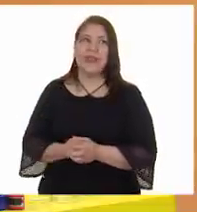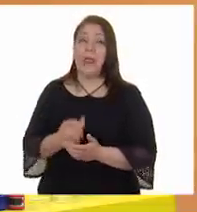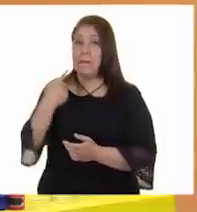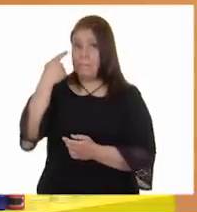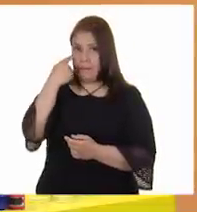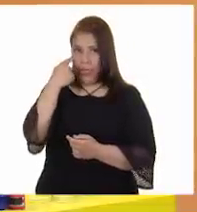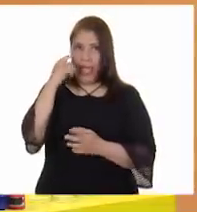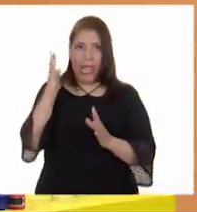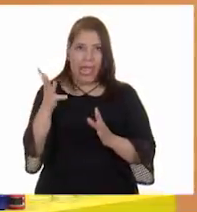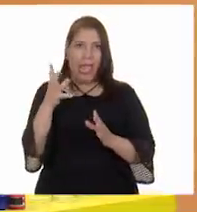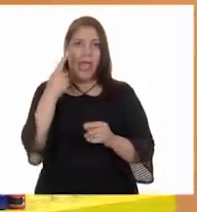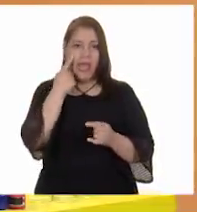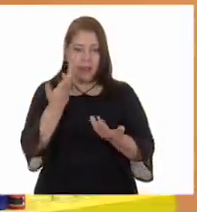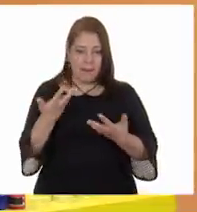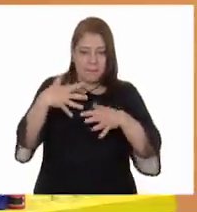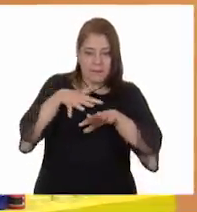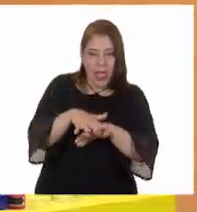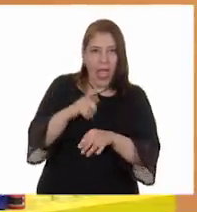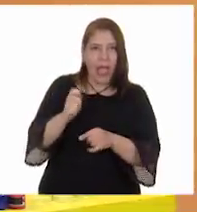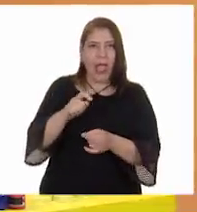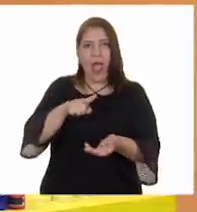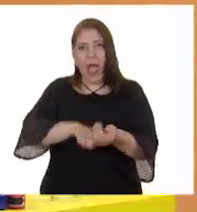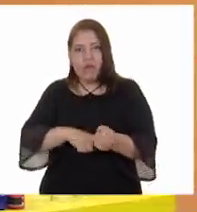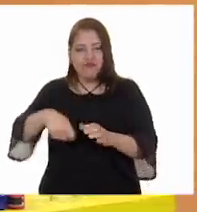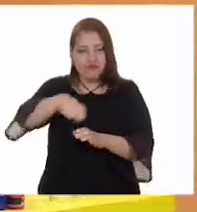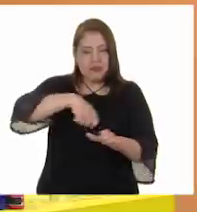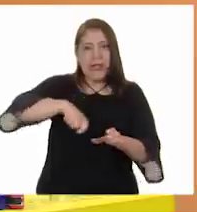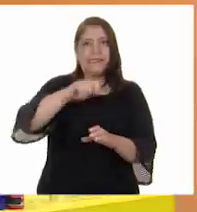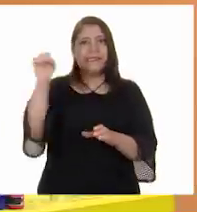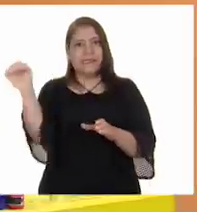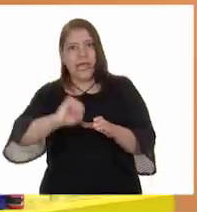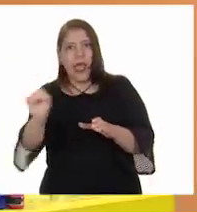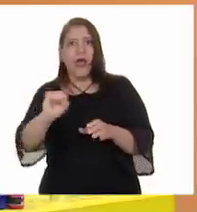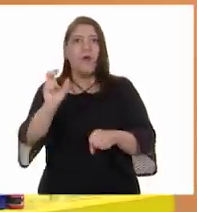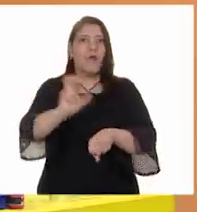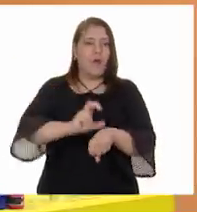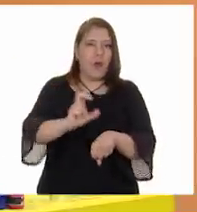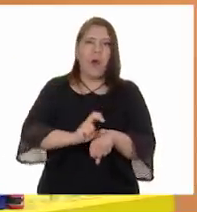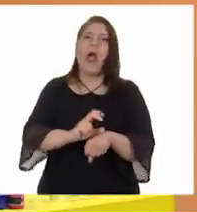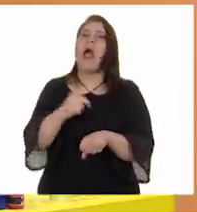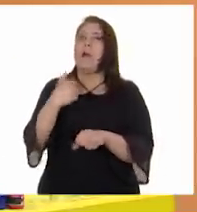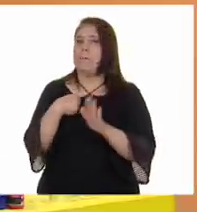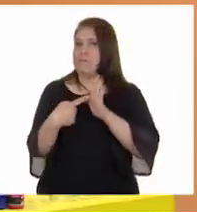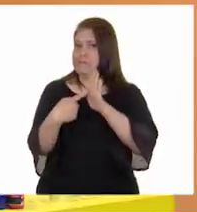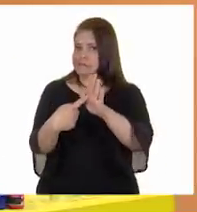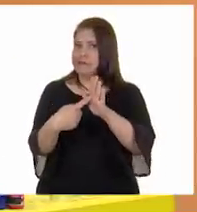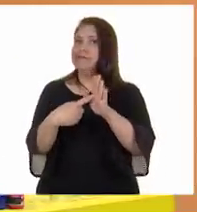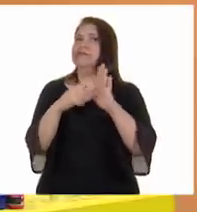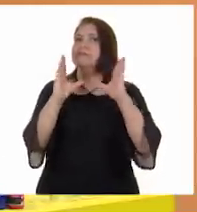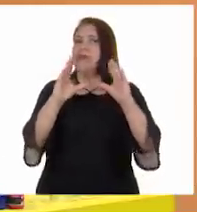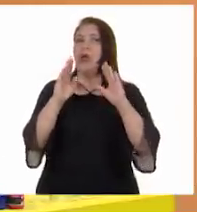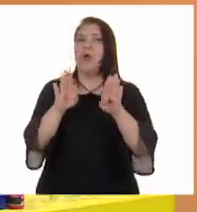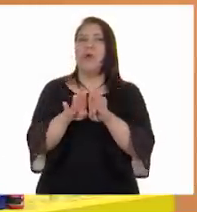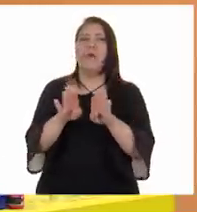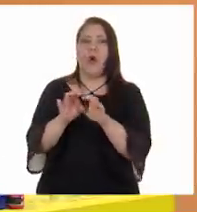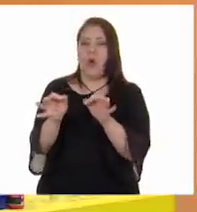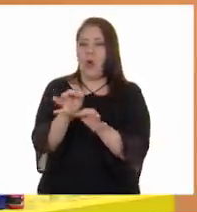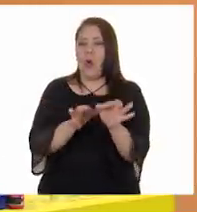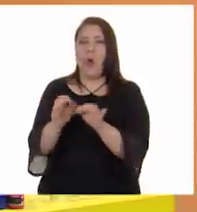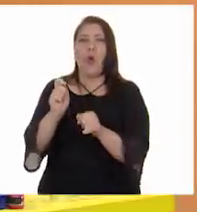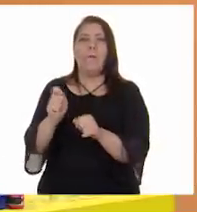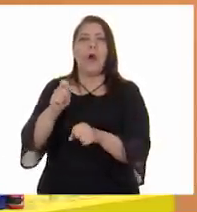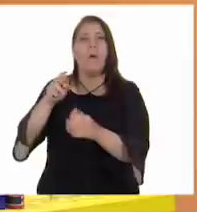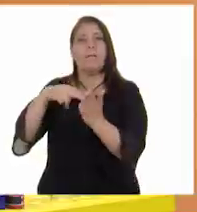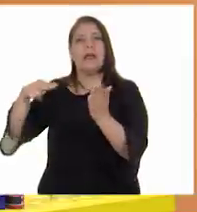ya vimos las mezclas con la sal, el huevo. Ahora les voy a enseñar cómo hacerlas, pero con acuarela. Y también lo vamos a